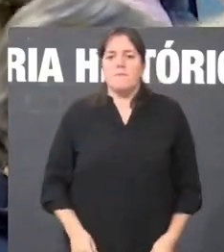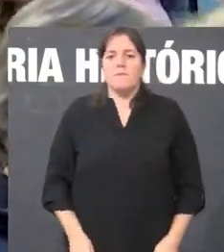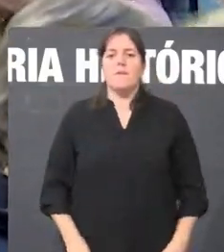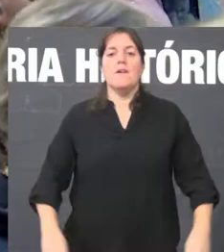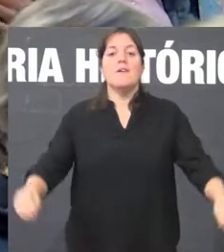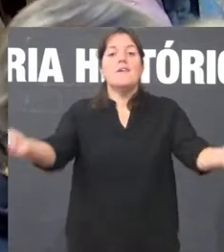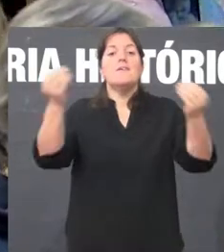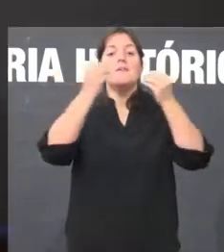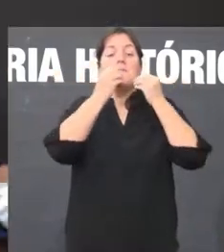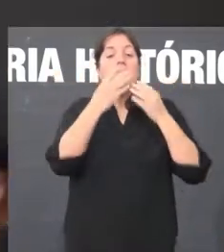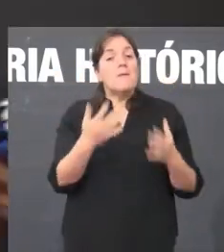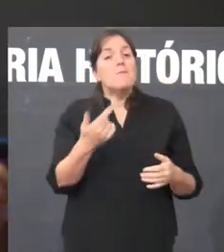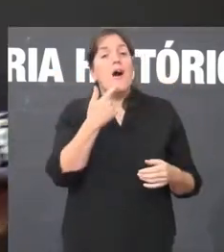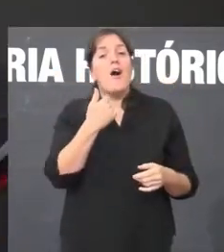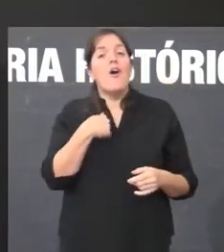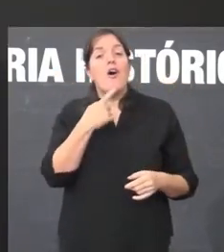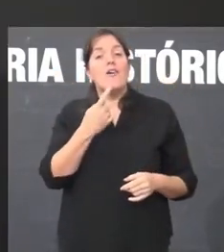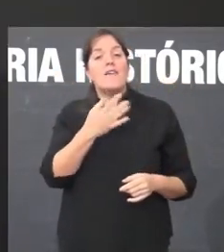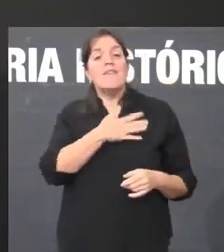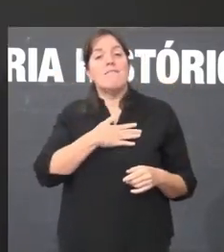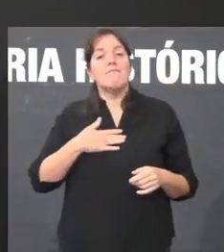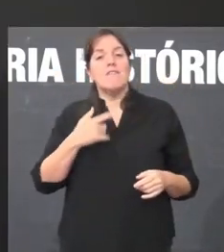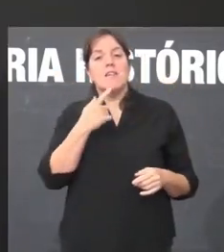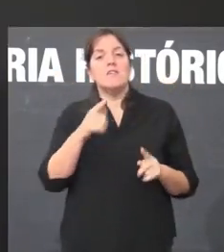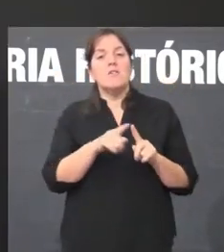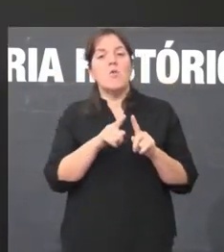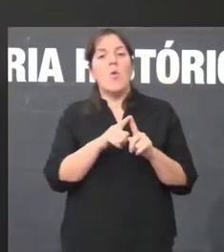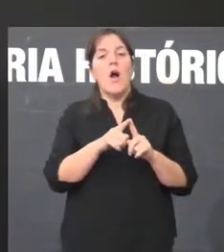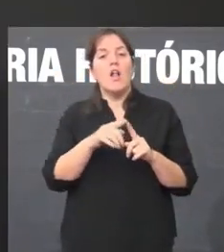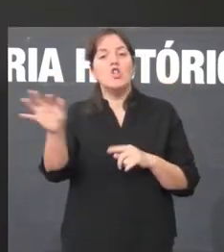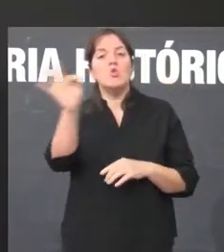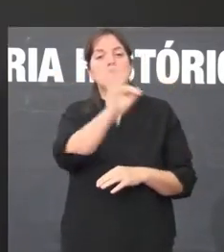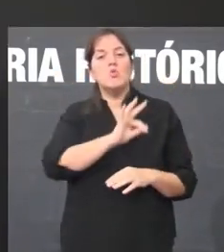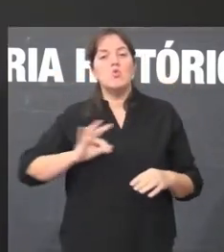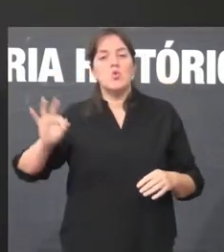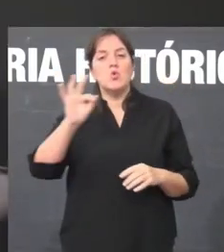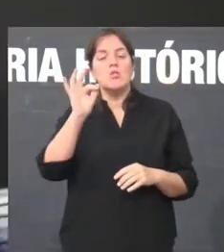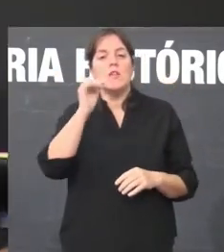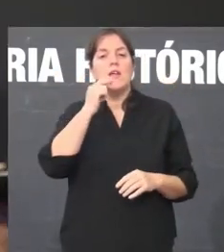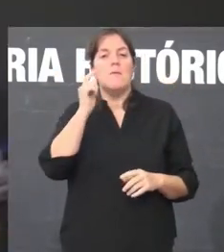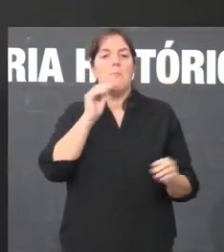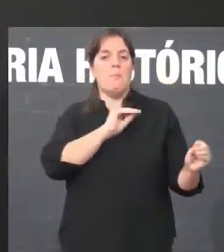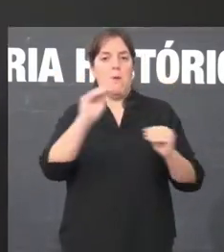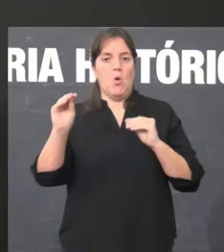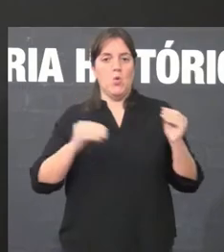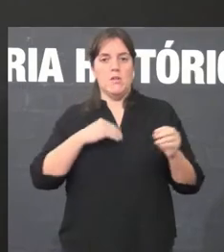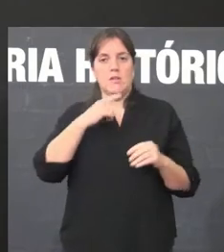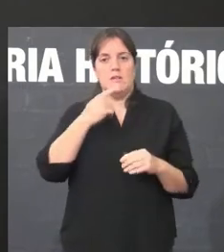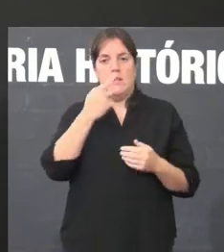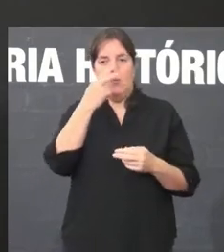Ben, pois se vos parece, abrimos agora a quenda de preguntas do público.